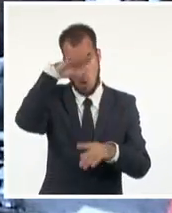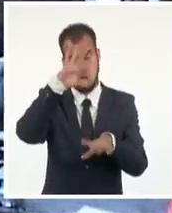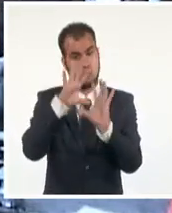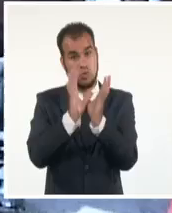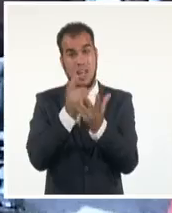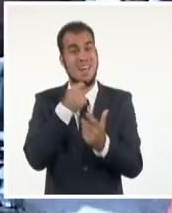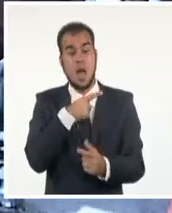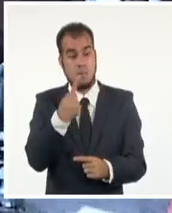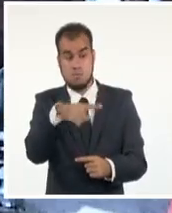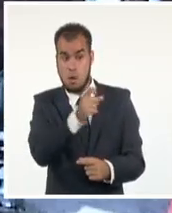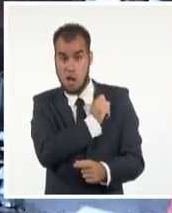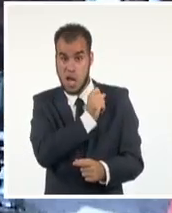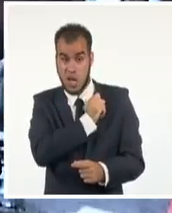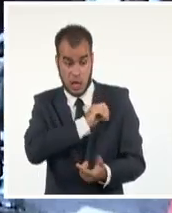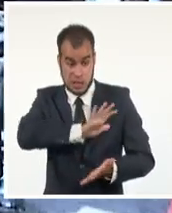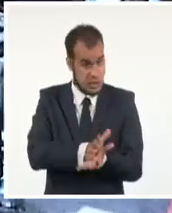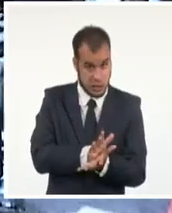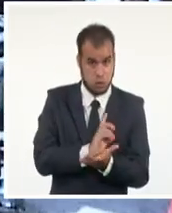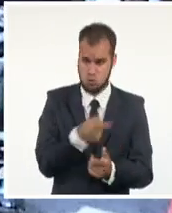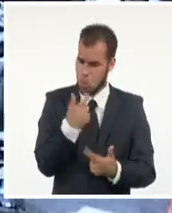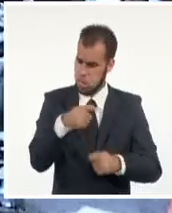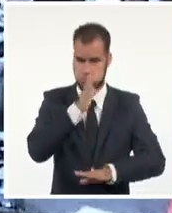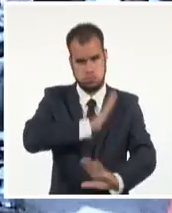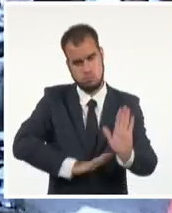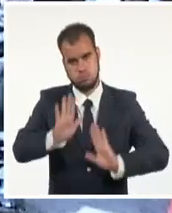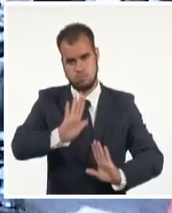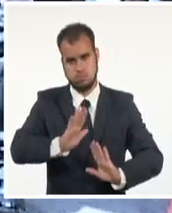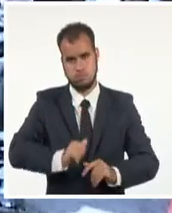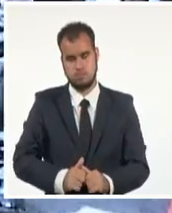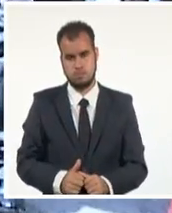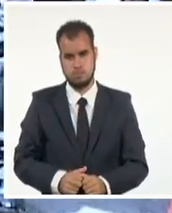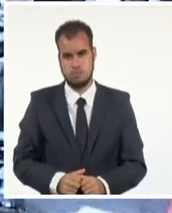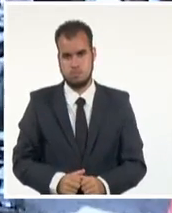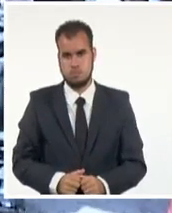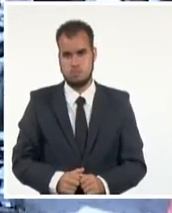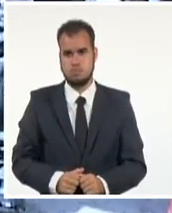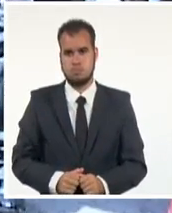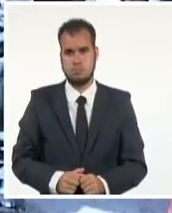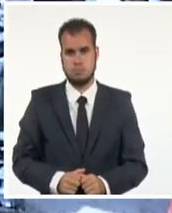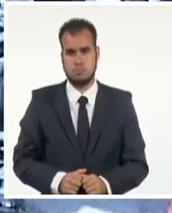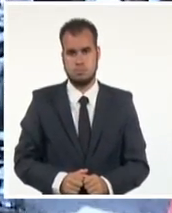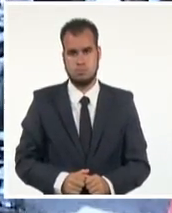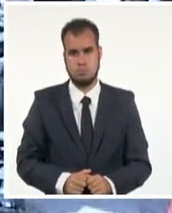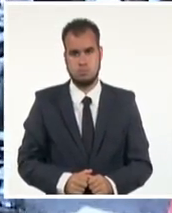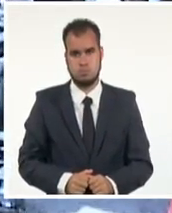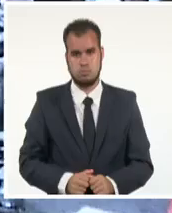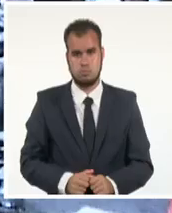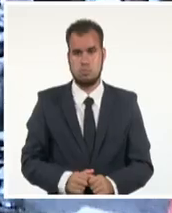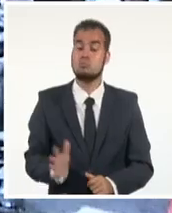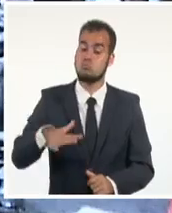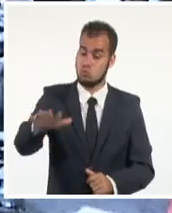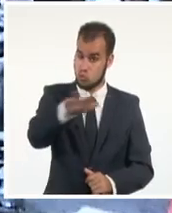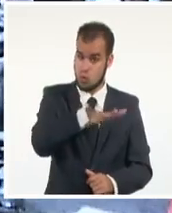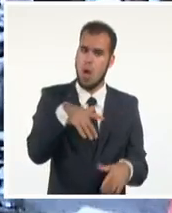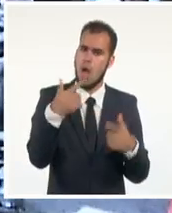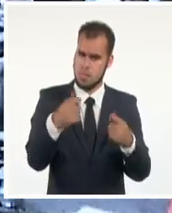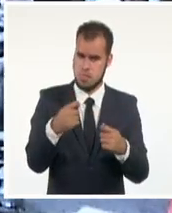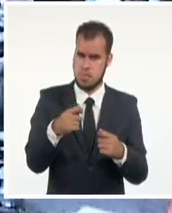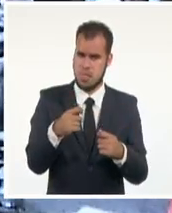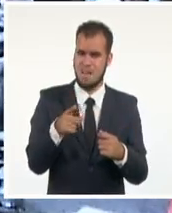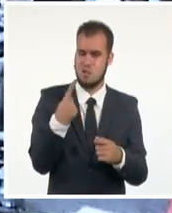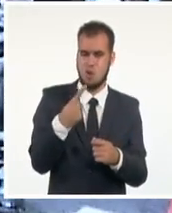la pandemia. Todo eso es cierto, las causas son diversas, y en un escenario tan complejo no era de extrañar que la contrarrevolución